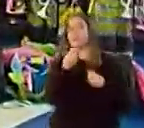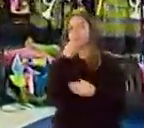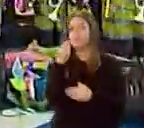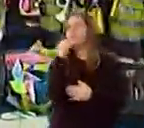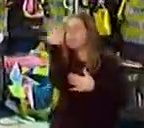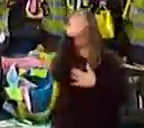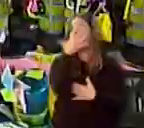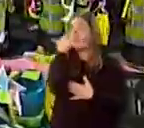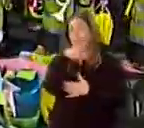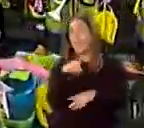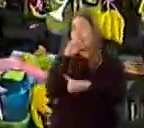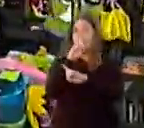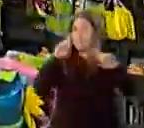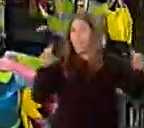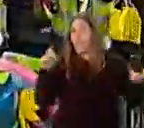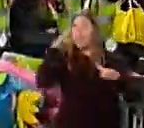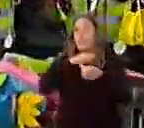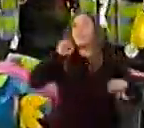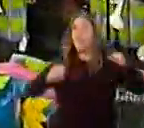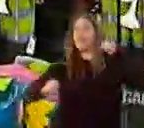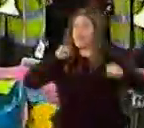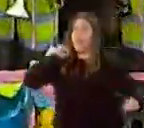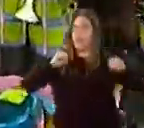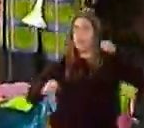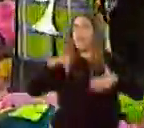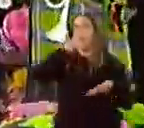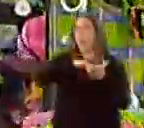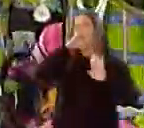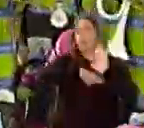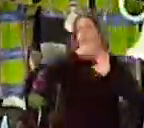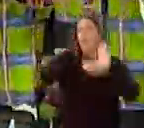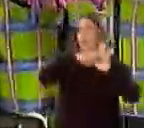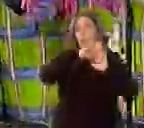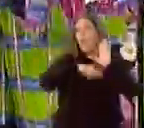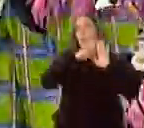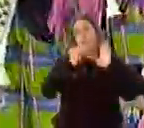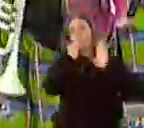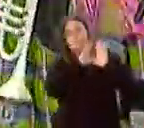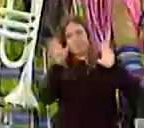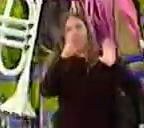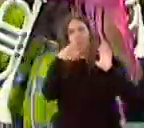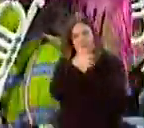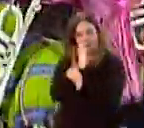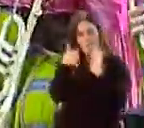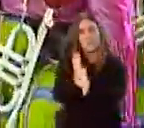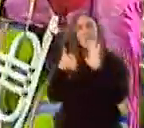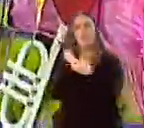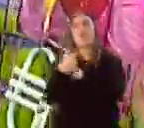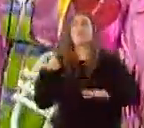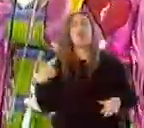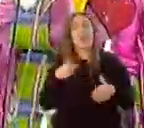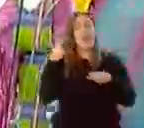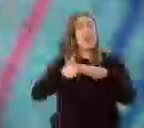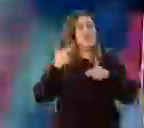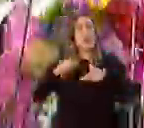años a lanzarse a canalizar parte del programa por supuesto que las relatadas hablaremos tratadas